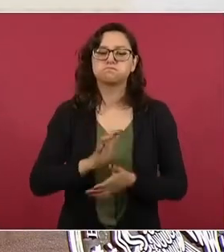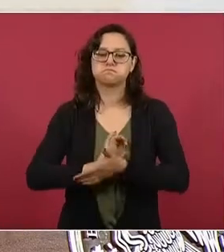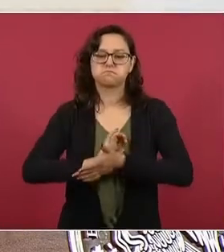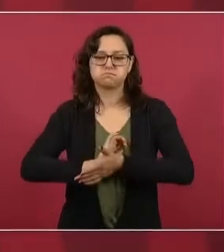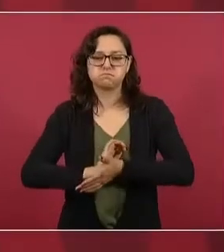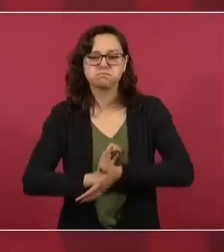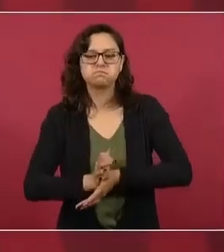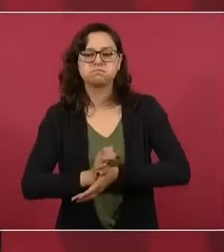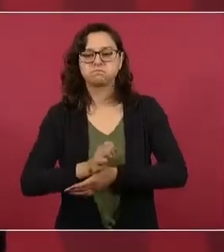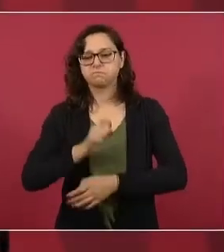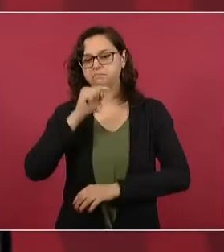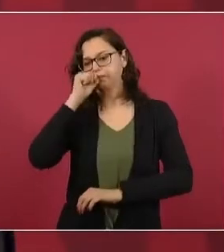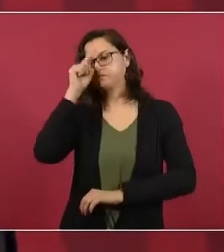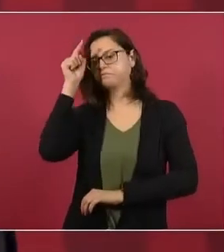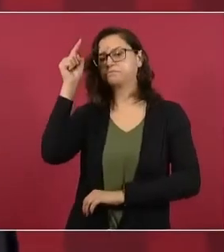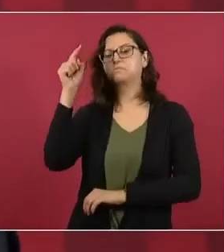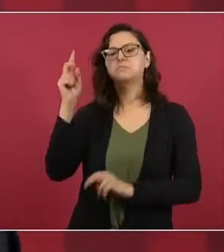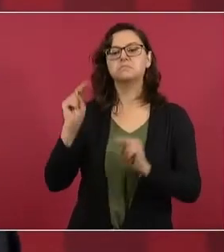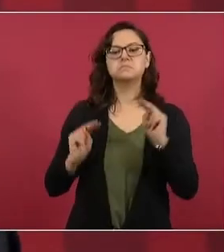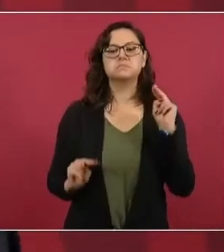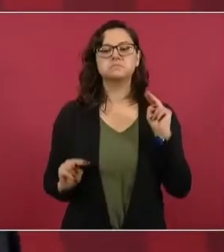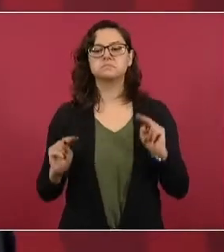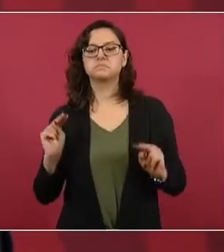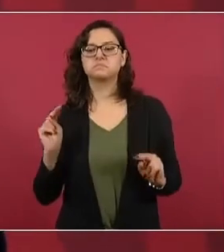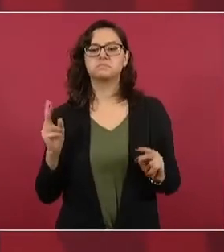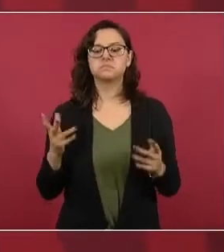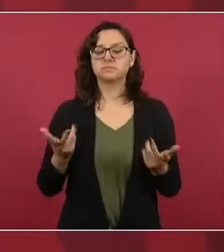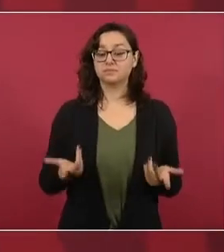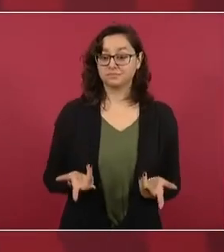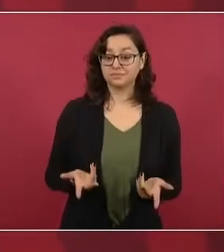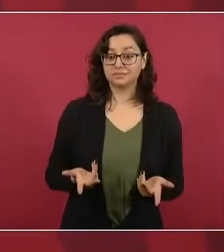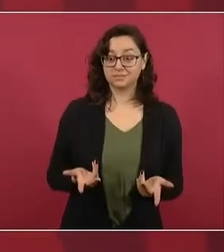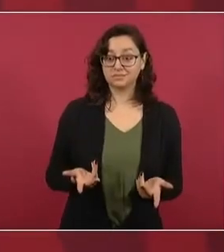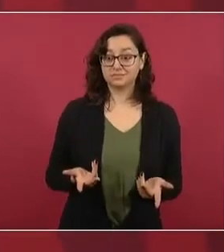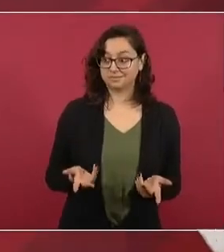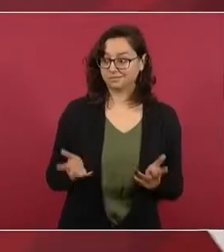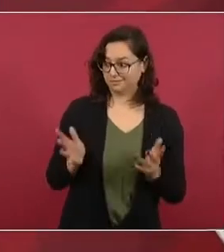Imagínense el periodista que es